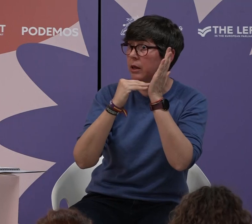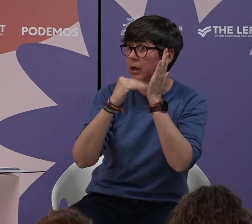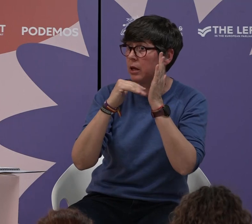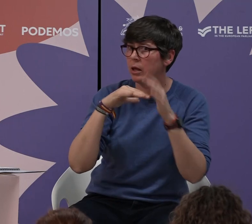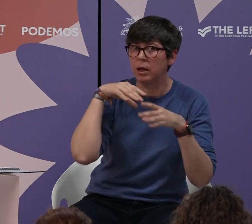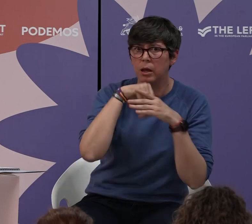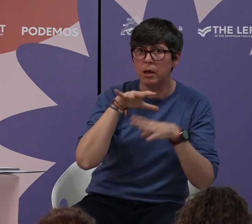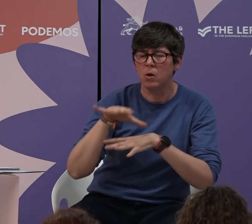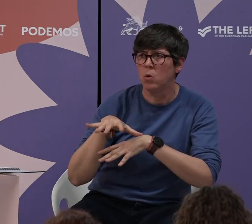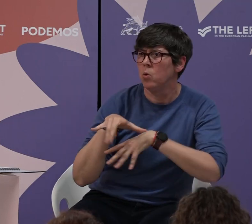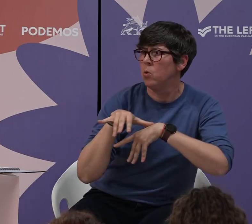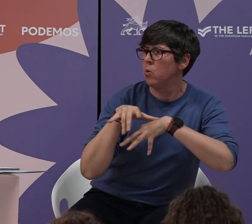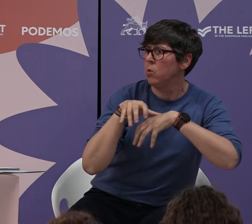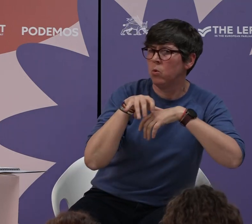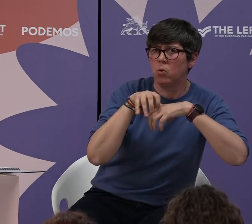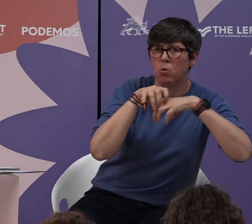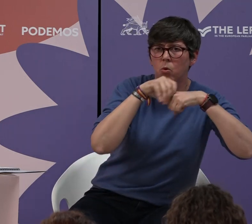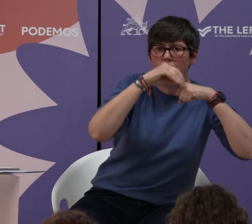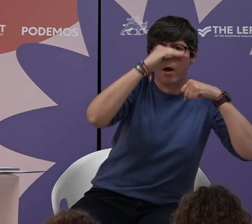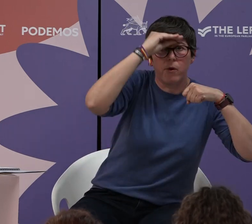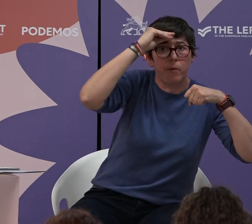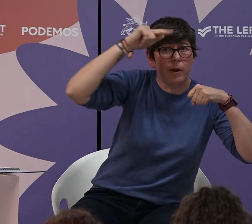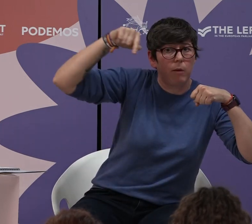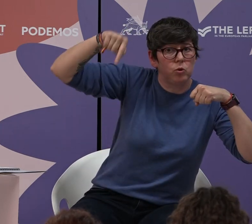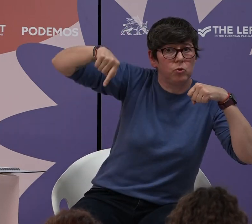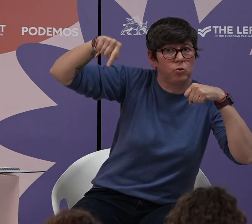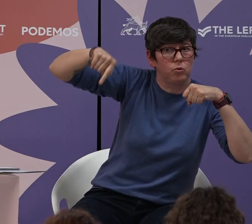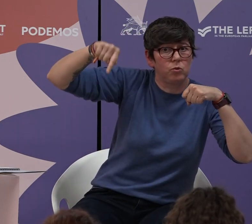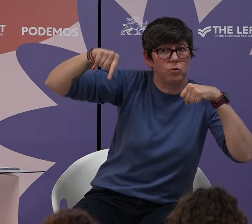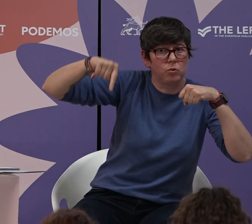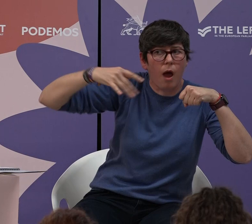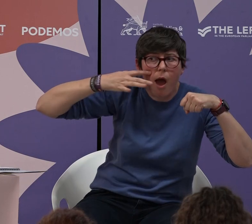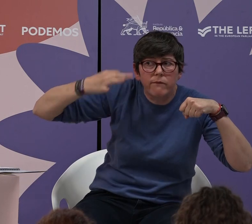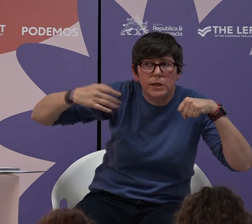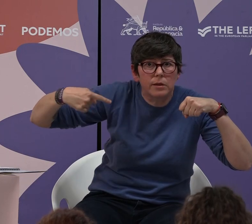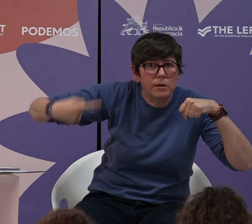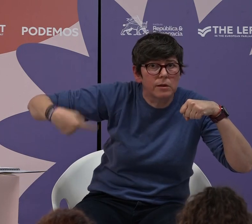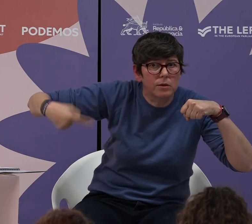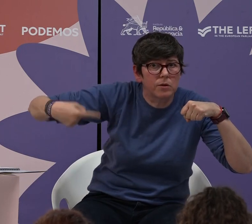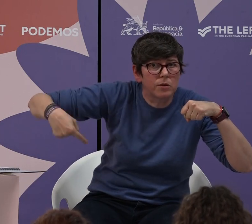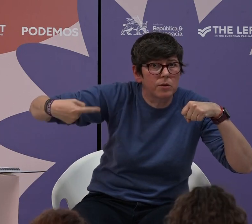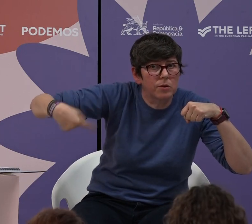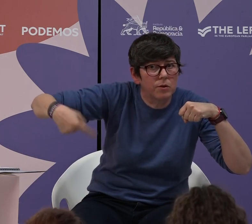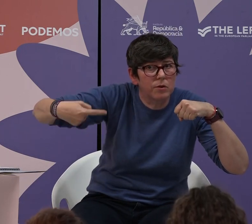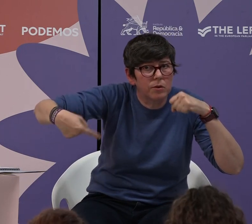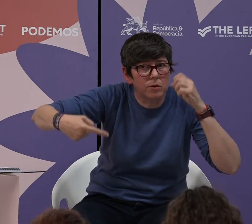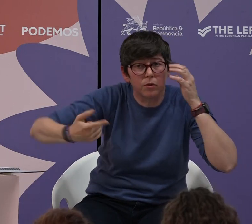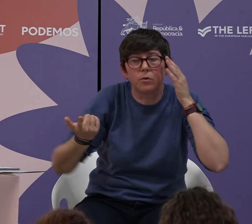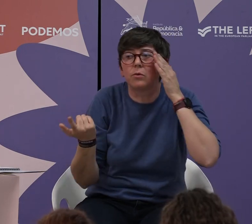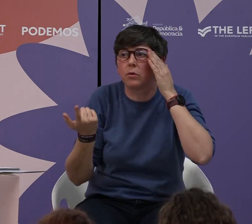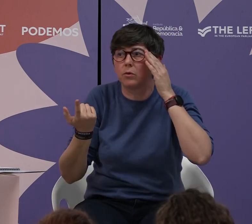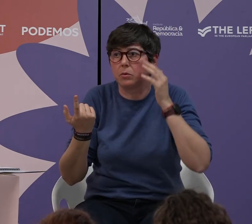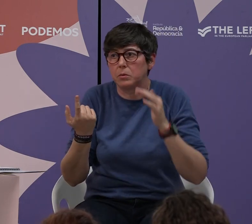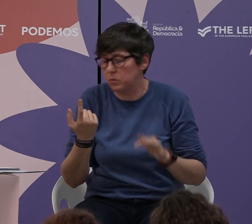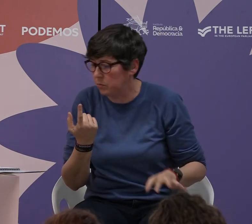bueno yo os cuento estoy ahora en las Cortes valencianas y es una institución que a veces como que que te absorbe de tal manera